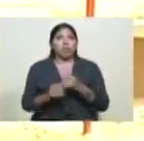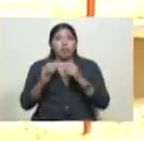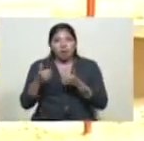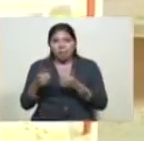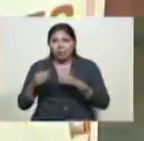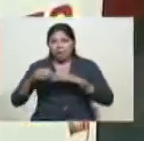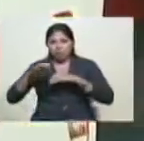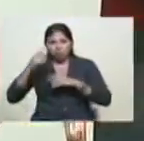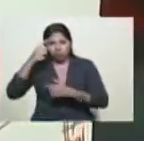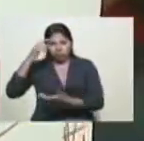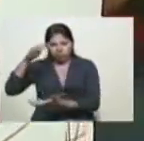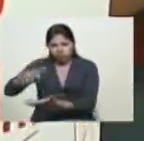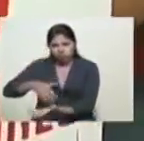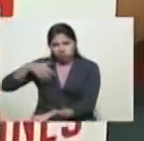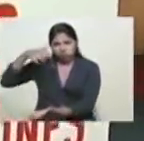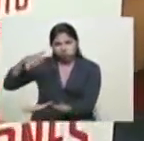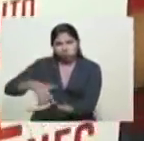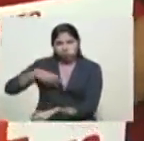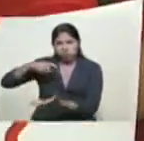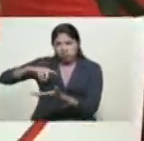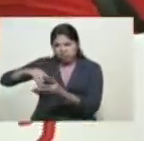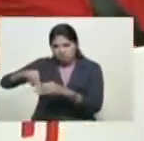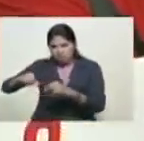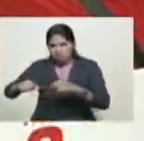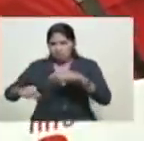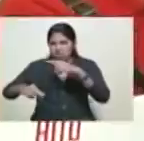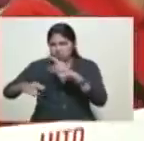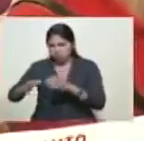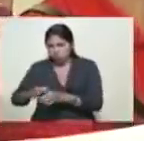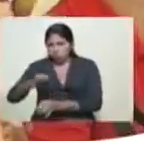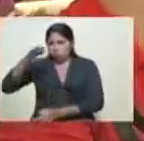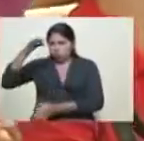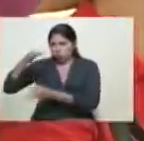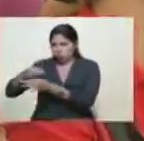la tierra hasta que se entrega la llave.